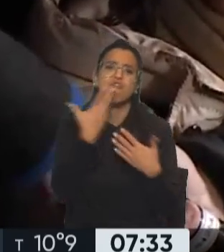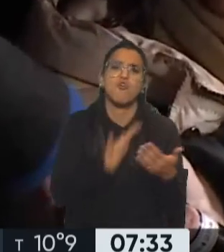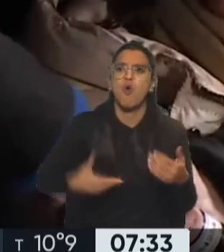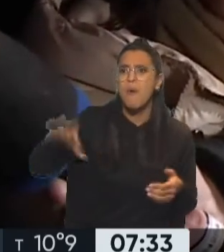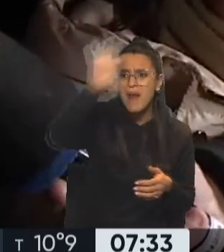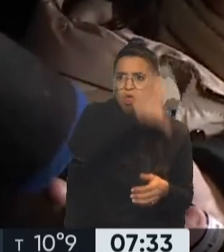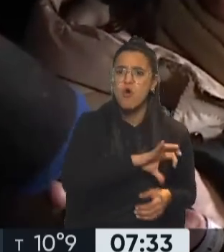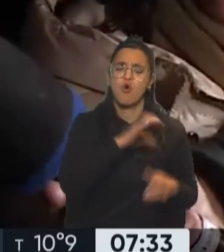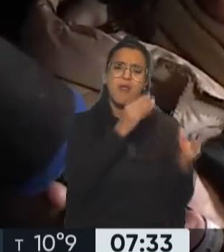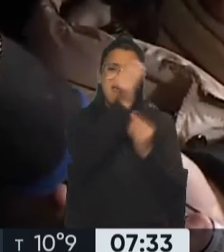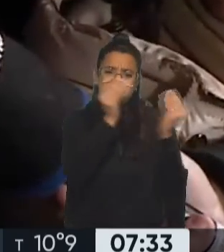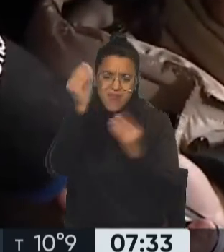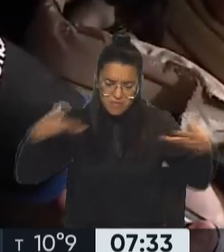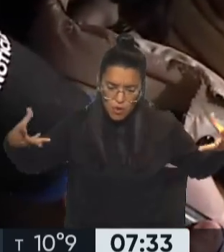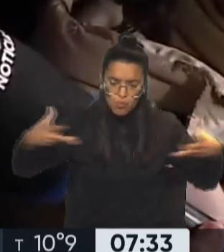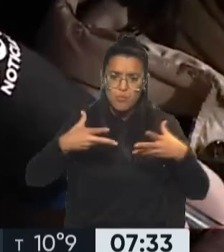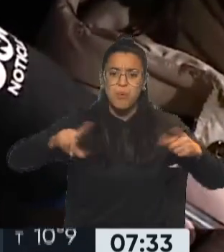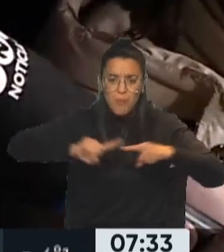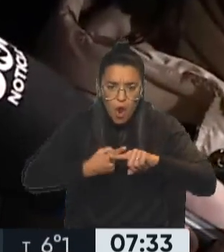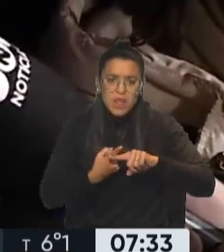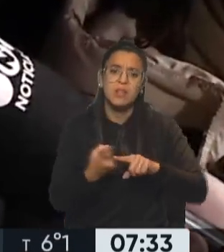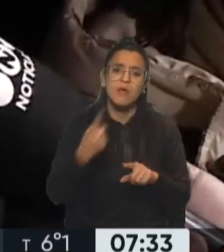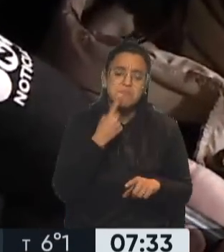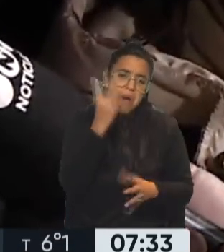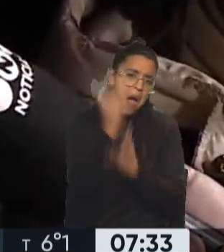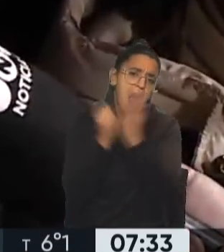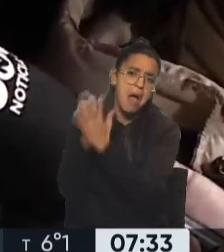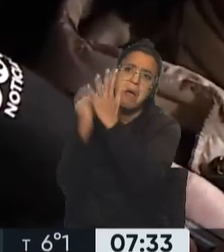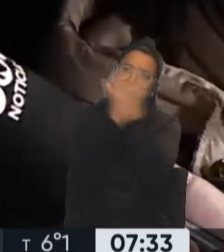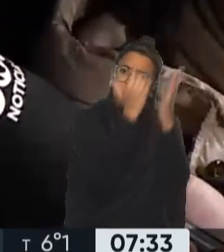referentes de nuestro espacio político y la aceptación es unánime, ¿no? Doctor,